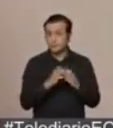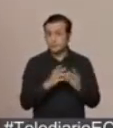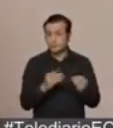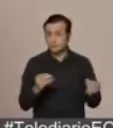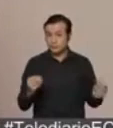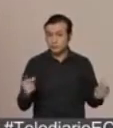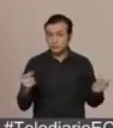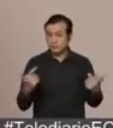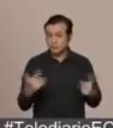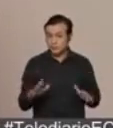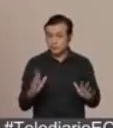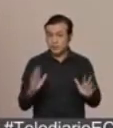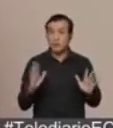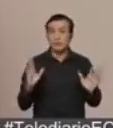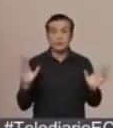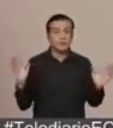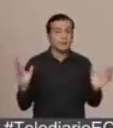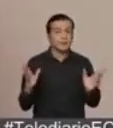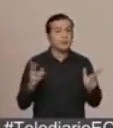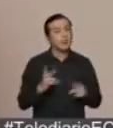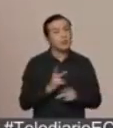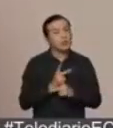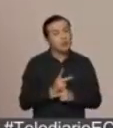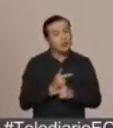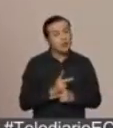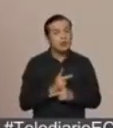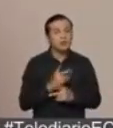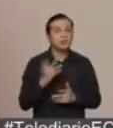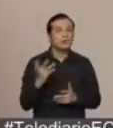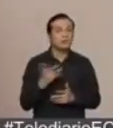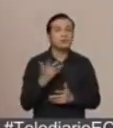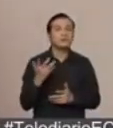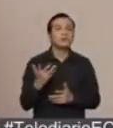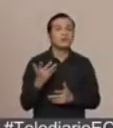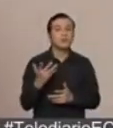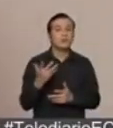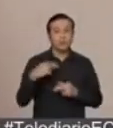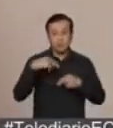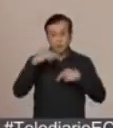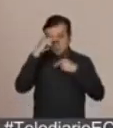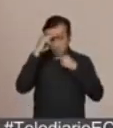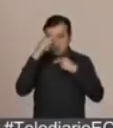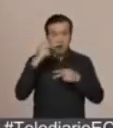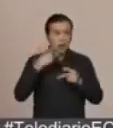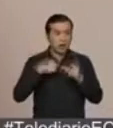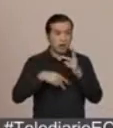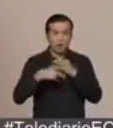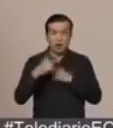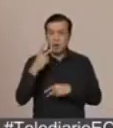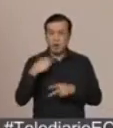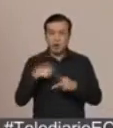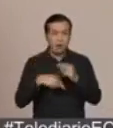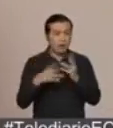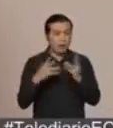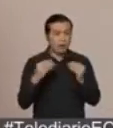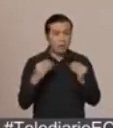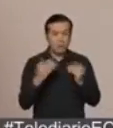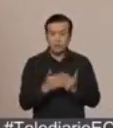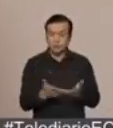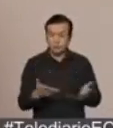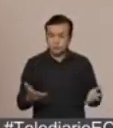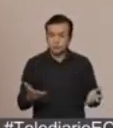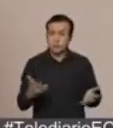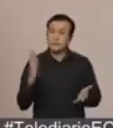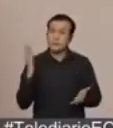antes posible y evitar que esta propagación de noticias que no tienen asidero científico ni técnico